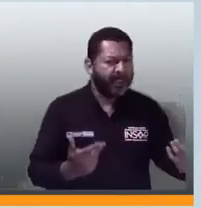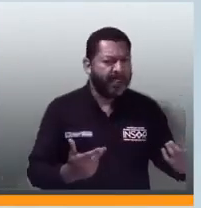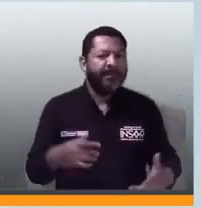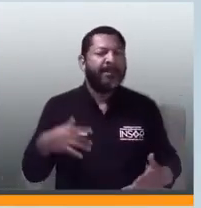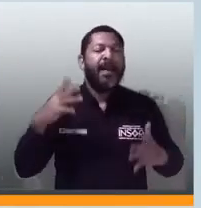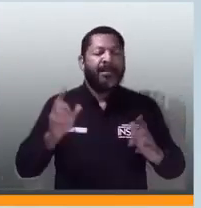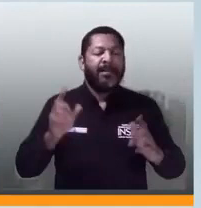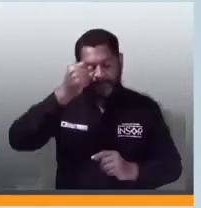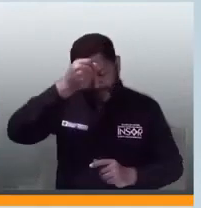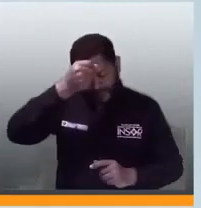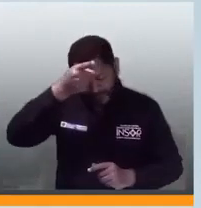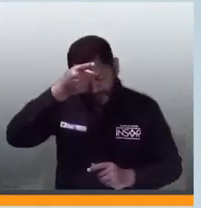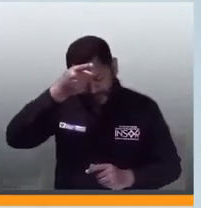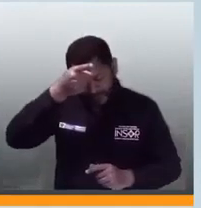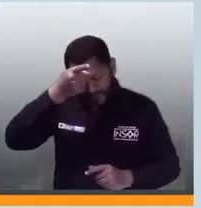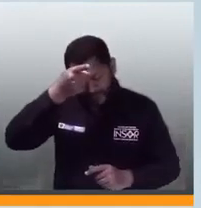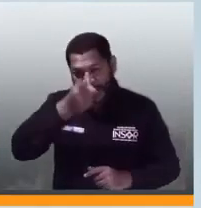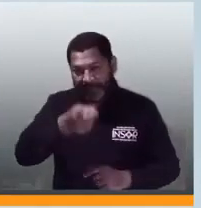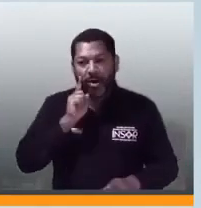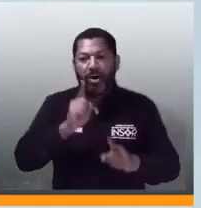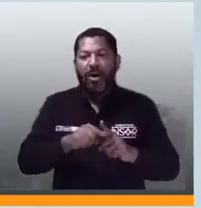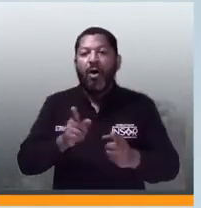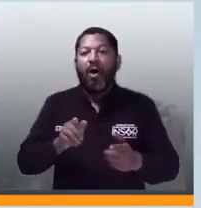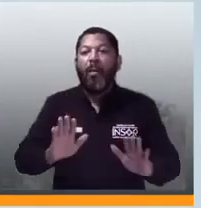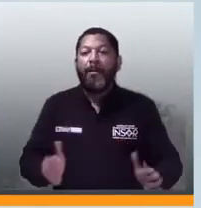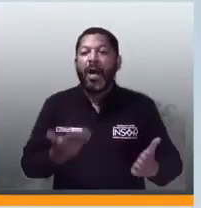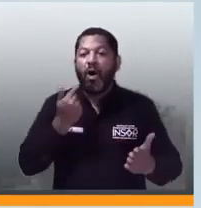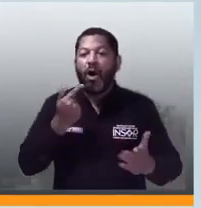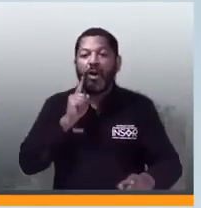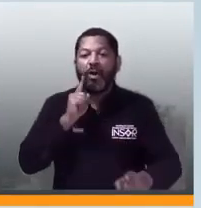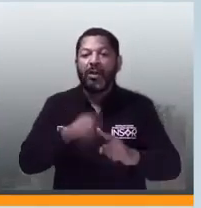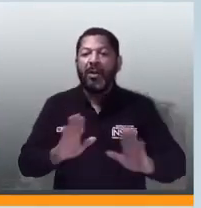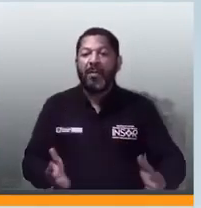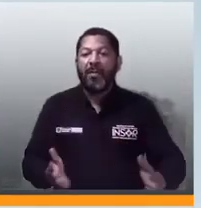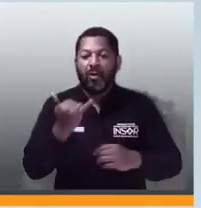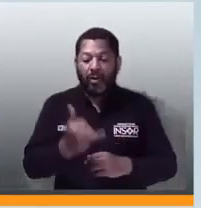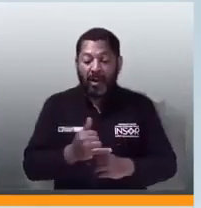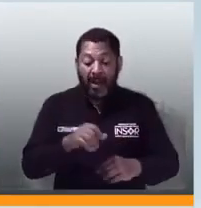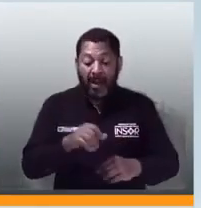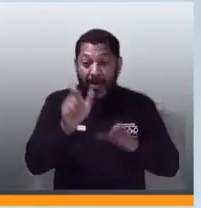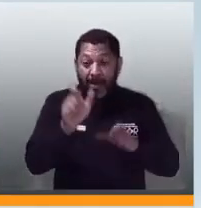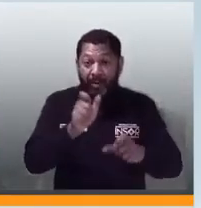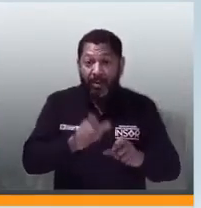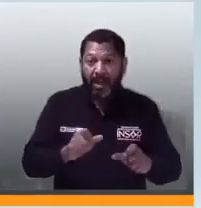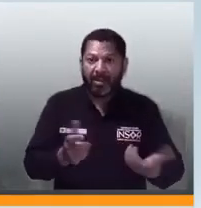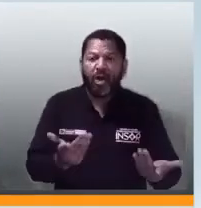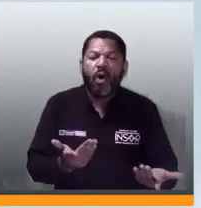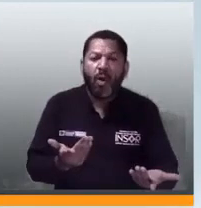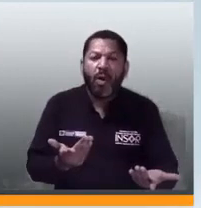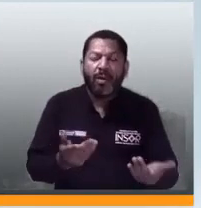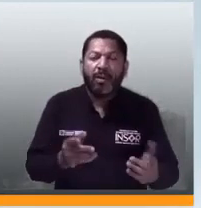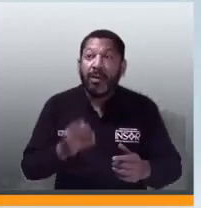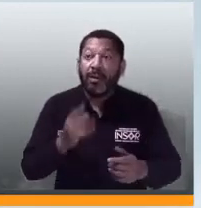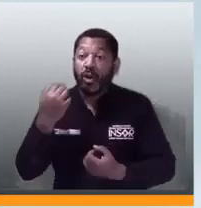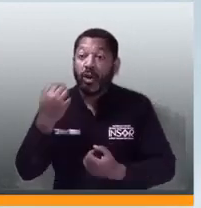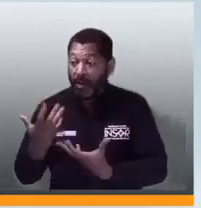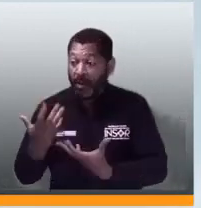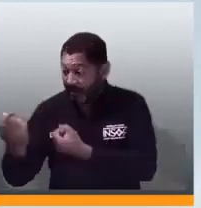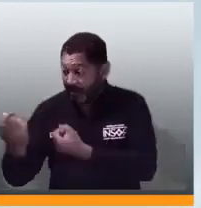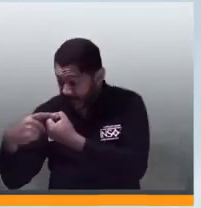lección también aprendida de algo que mejorar, cómo mejorar la participación de la gente en que cuando yo me inscribo